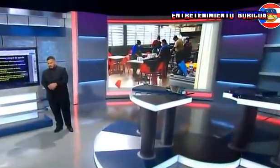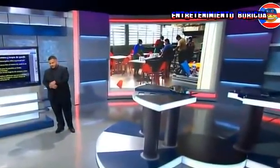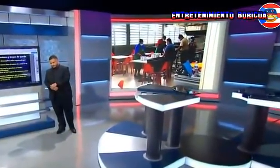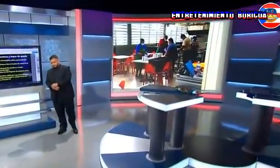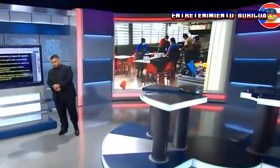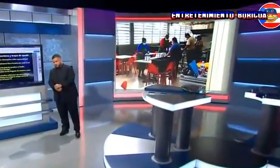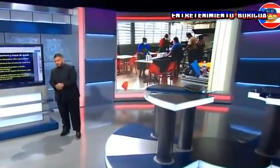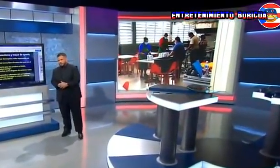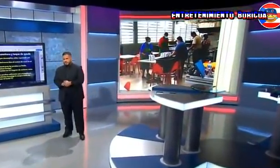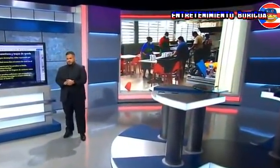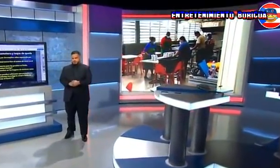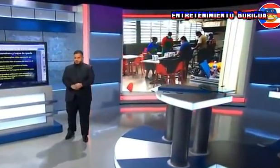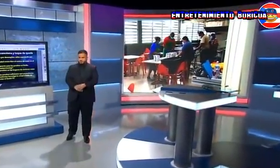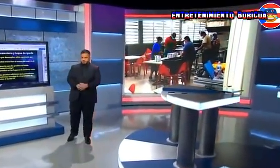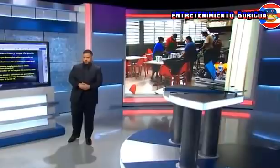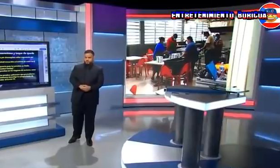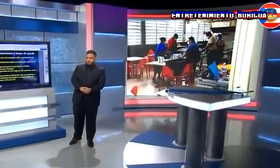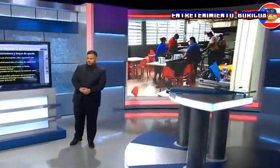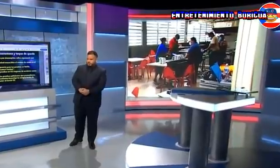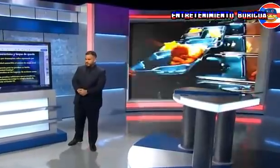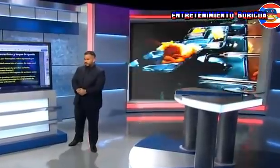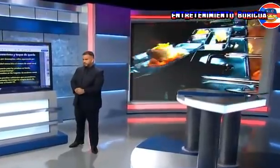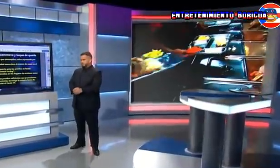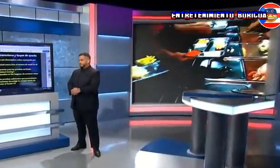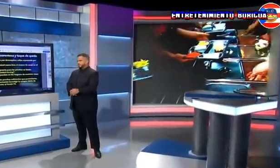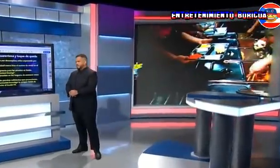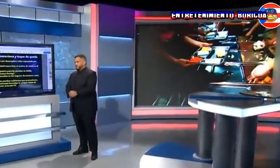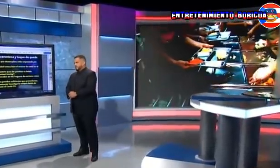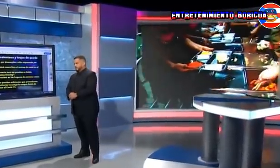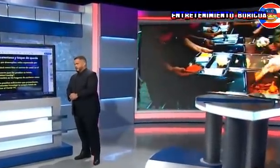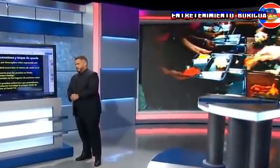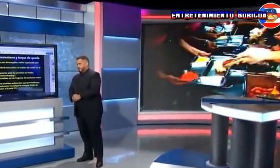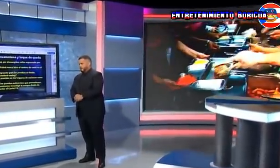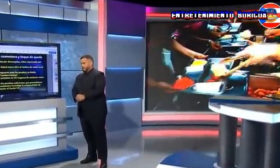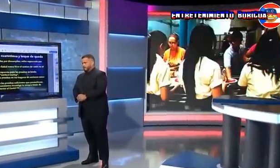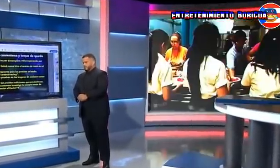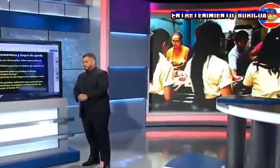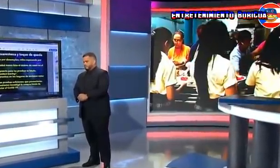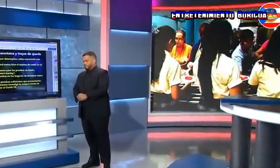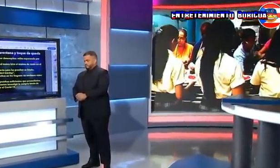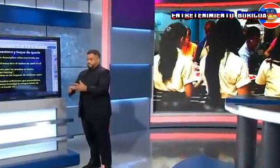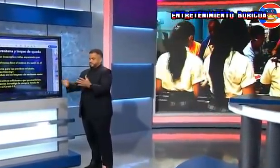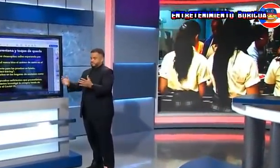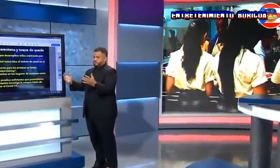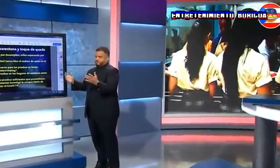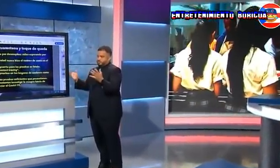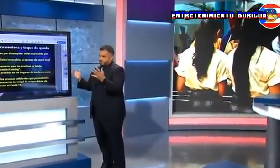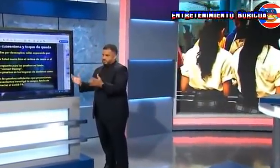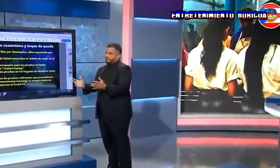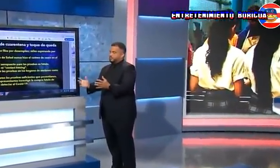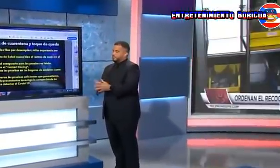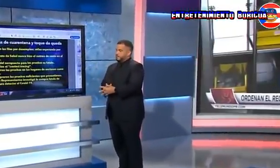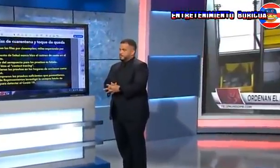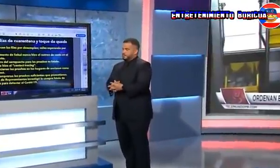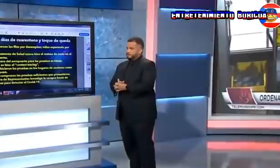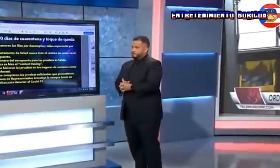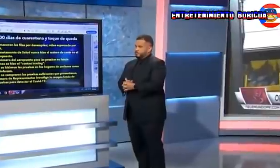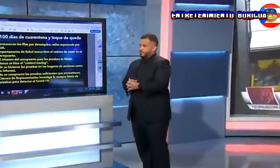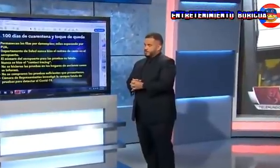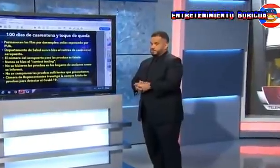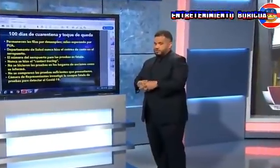100 días. Son 100 días hoy. Cumplimos 100 días hoy. Valeria, todavía no se han